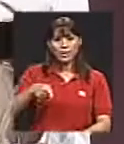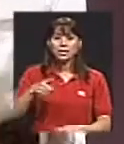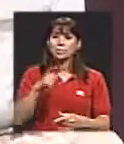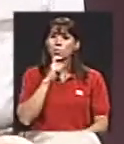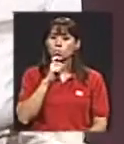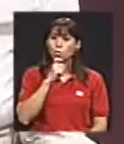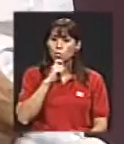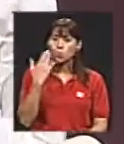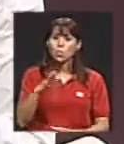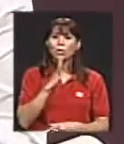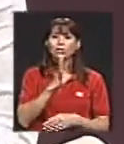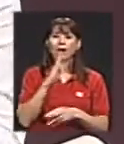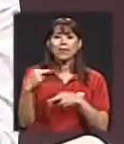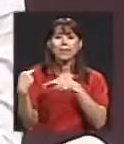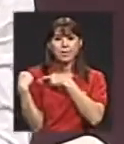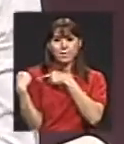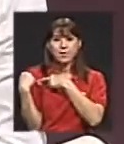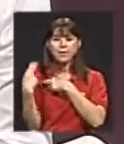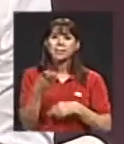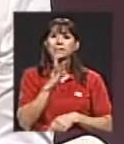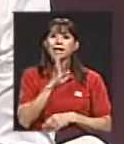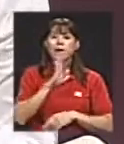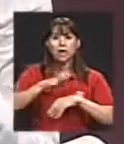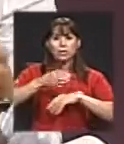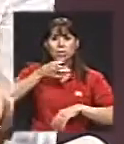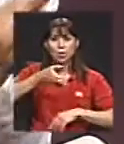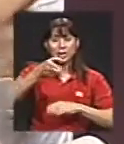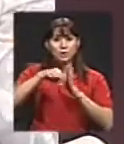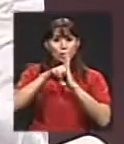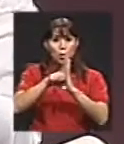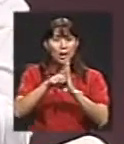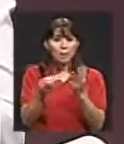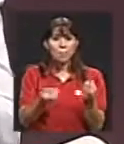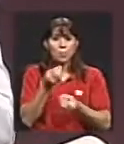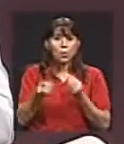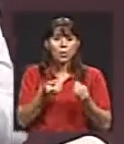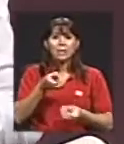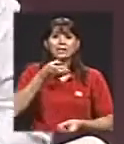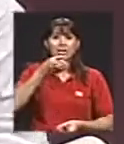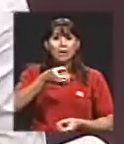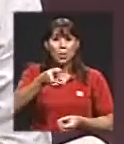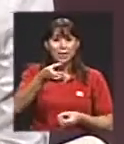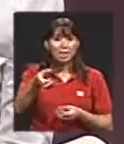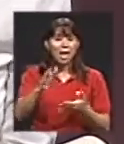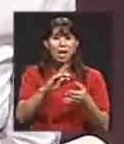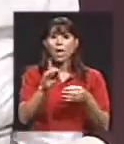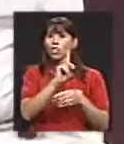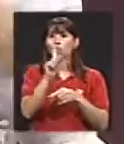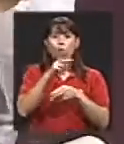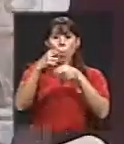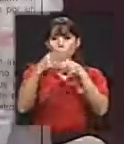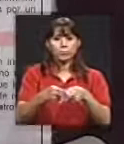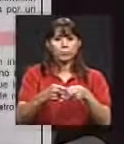habla de responsabilidades se habla de recomendaciones por ejemplo se inhabilita se recomienda en habilitar eduardo dores no nombrarlo